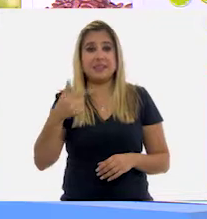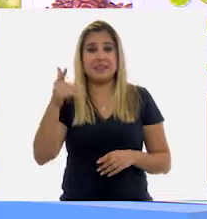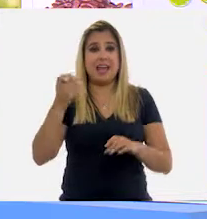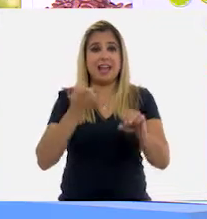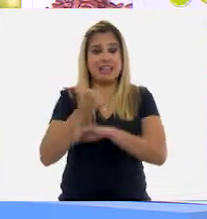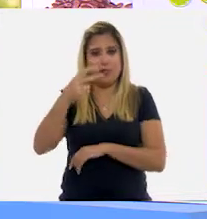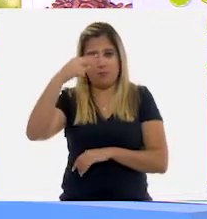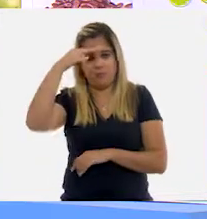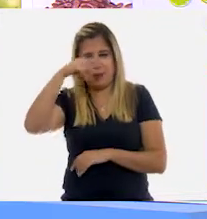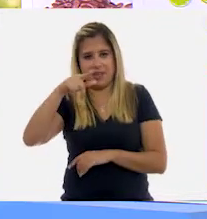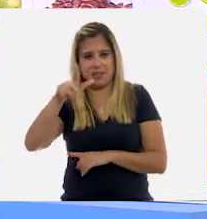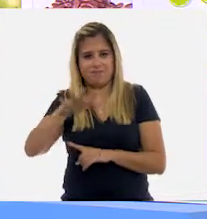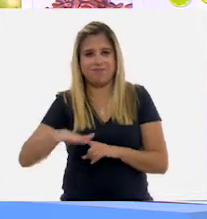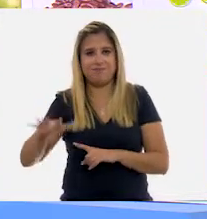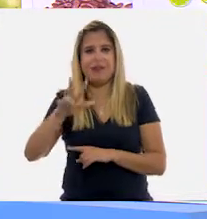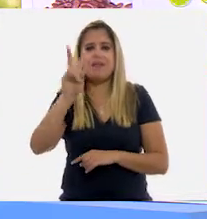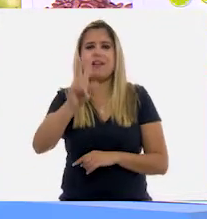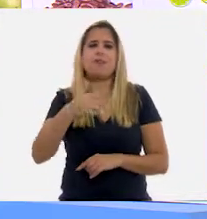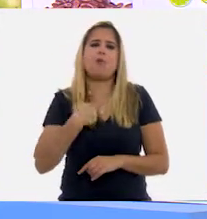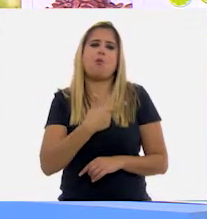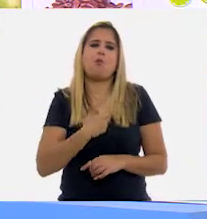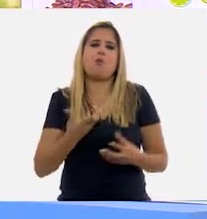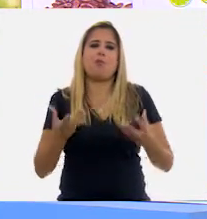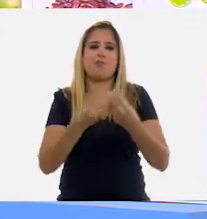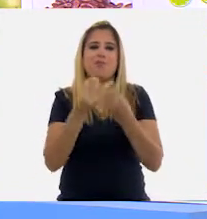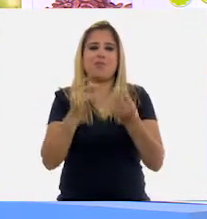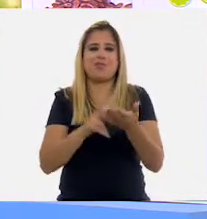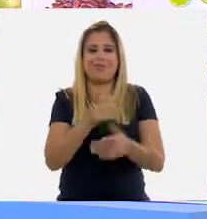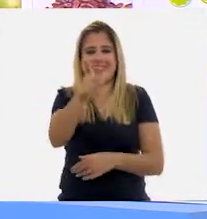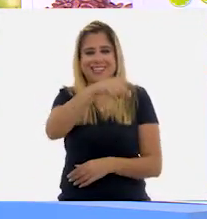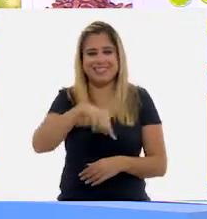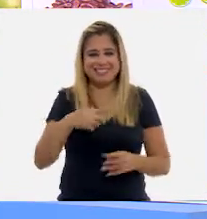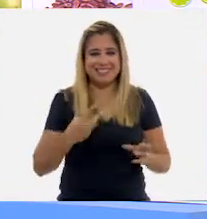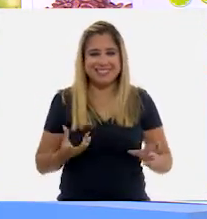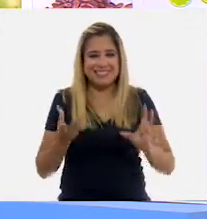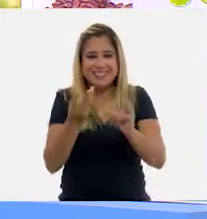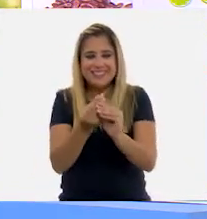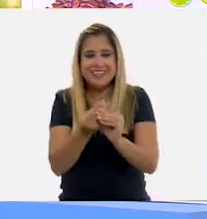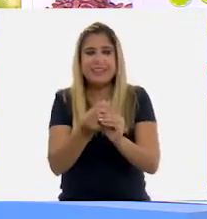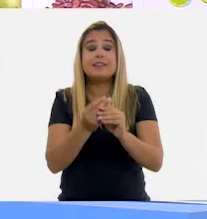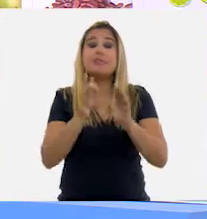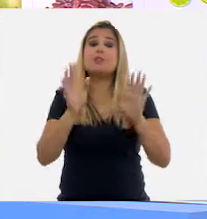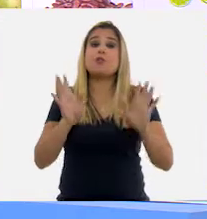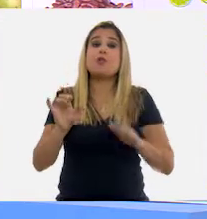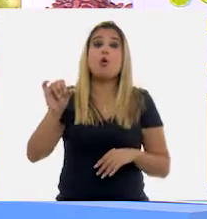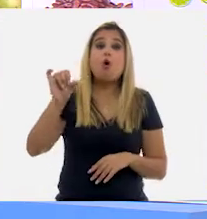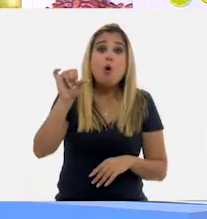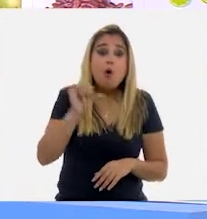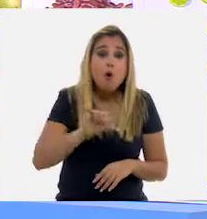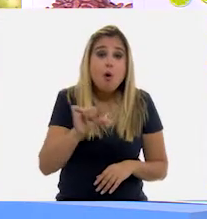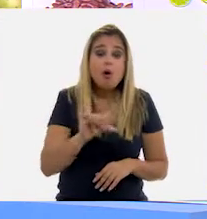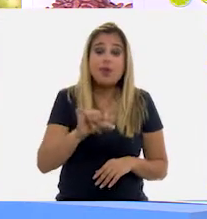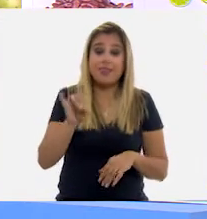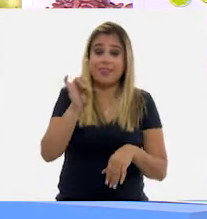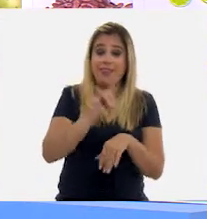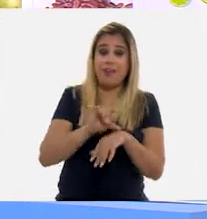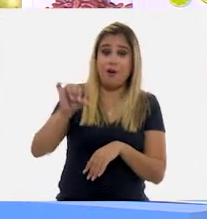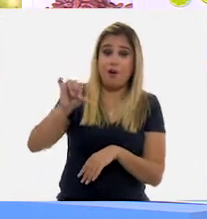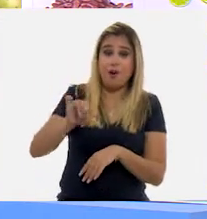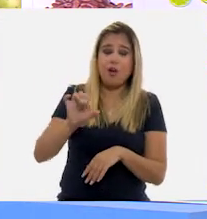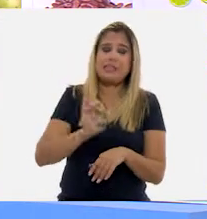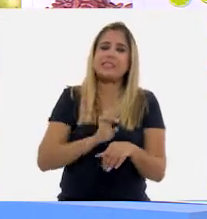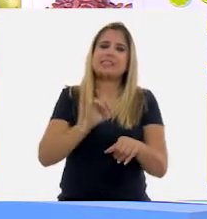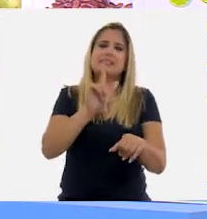Del Estado de México. Me da mucho gusto estar nuevamente con ustedes, pero pues hoy, sobre todo hoy, es un